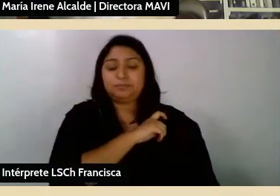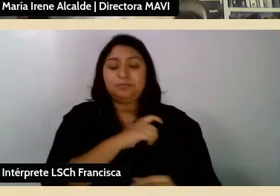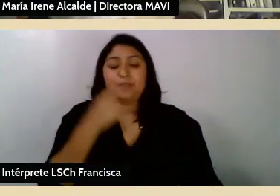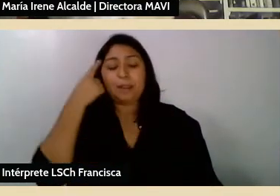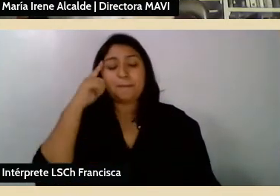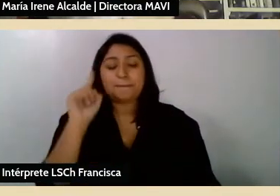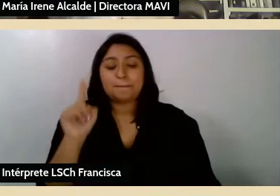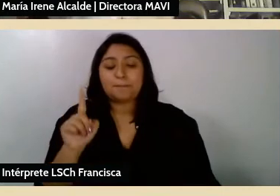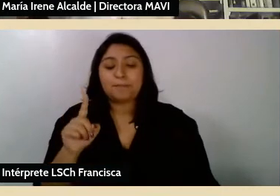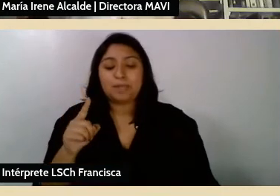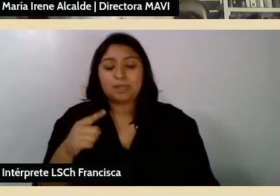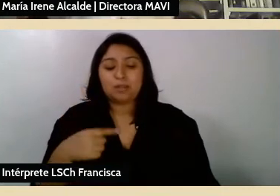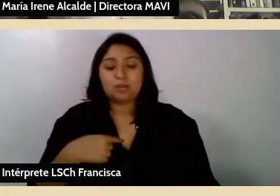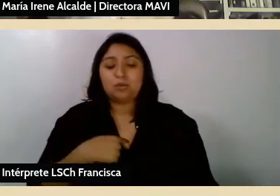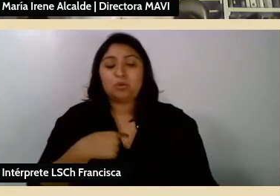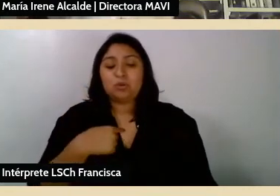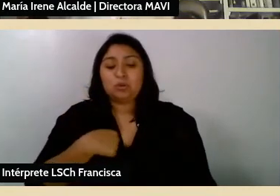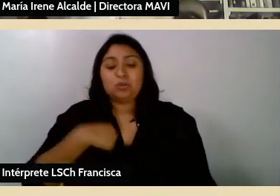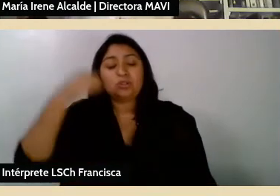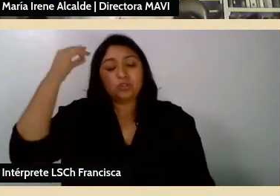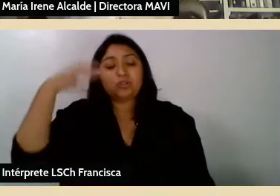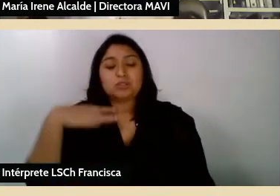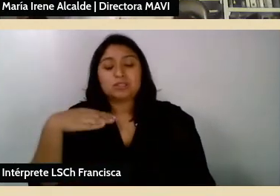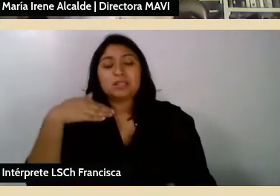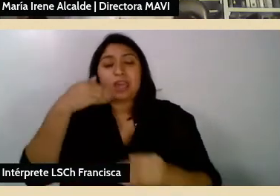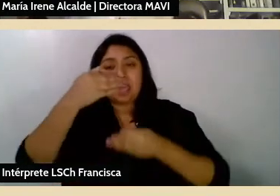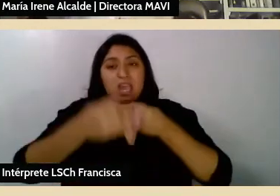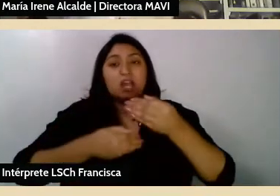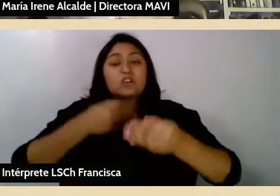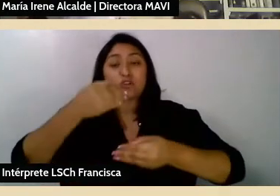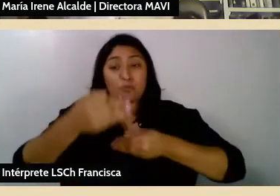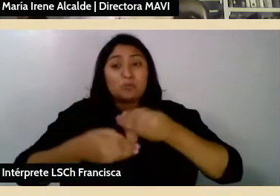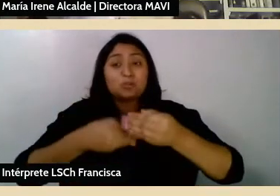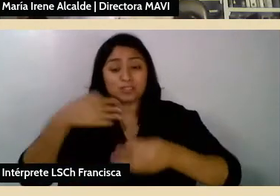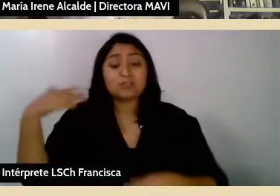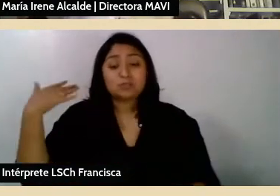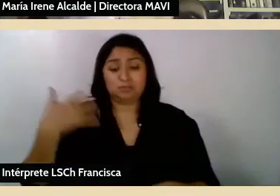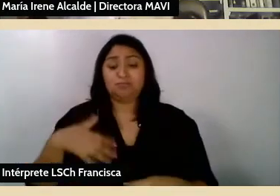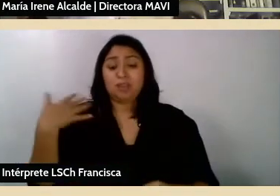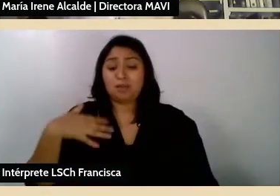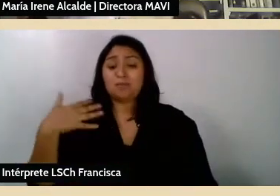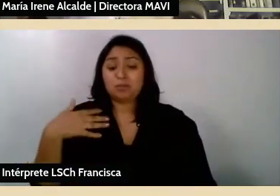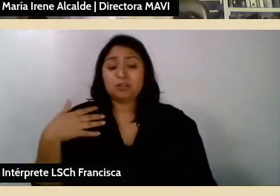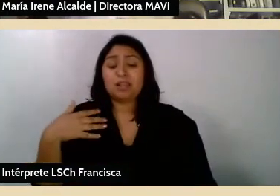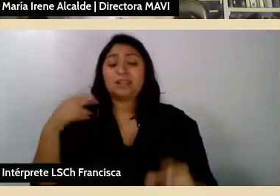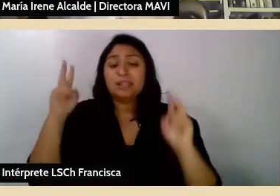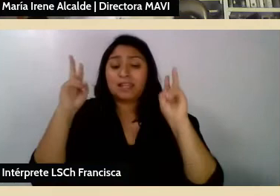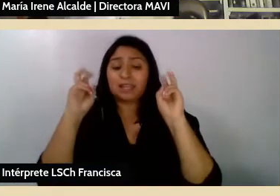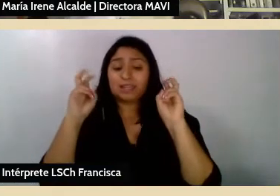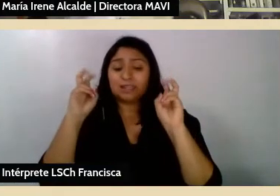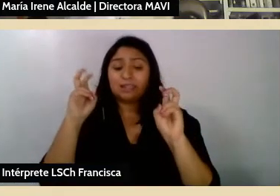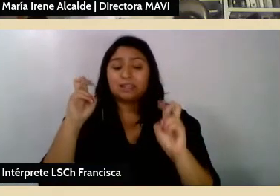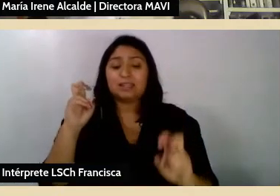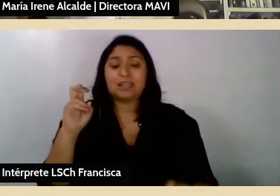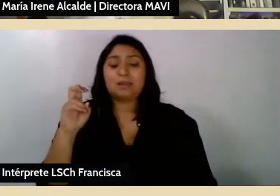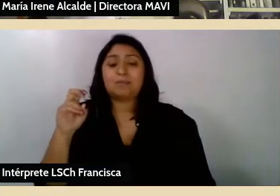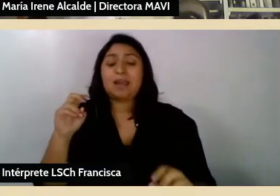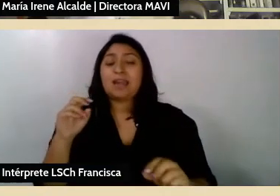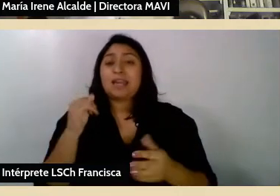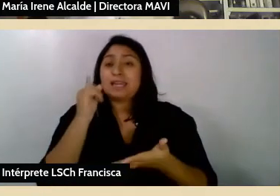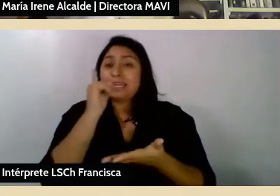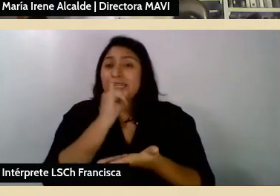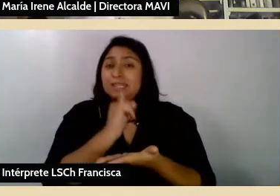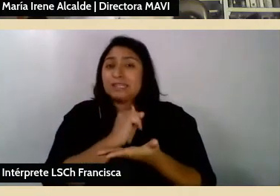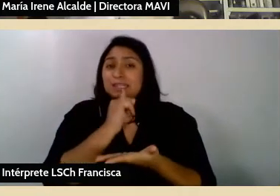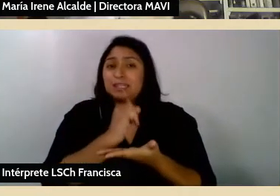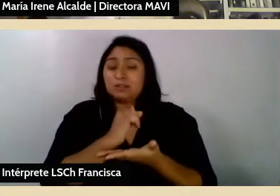ustedes están en un proceso que es bien importante en términos institucionales y a su vez creo que puede ser